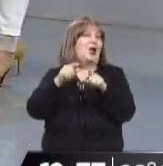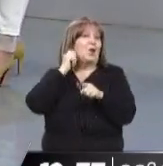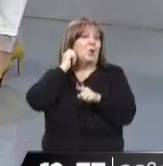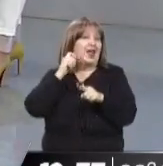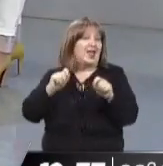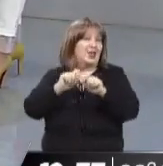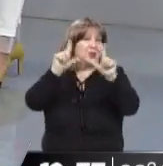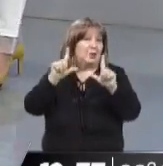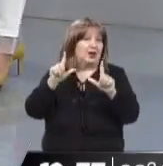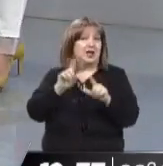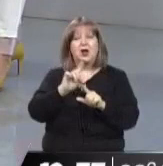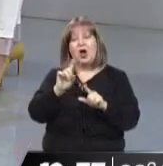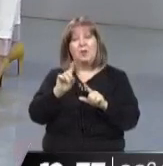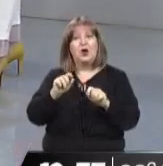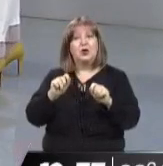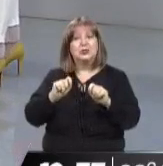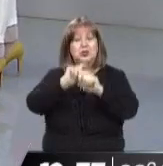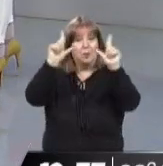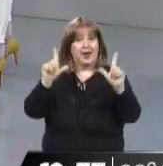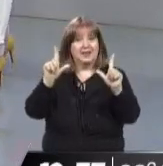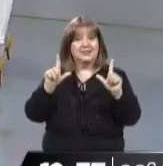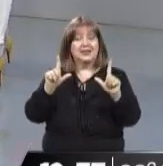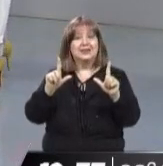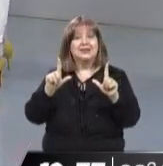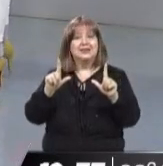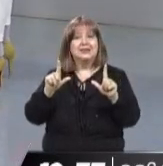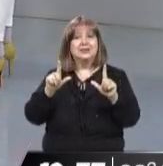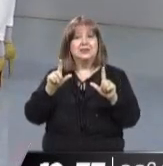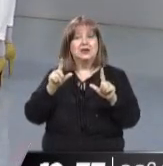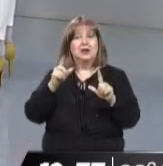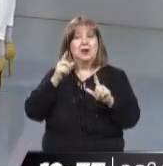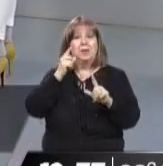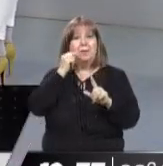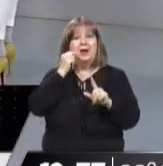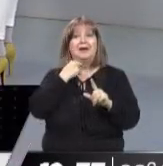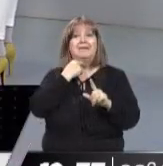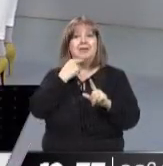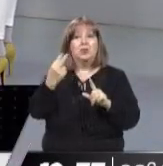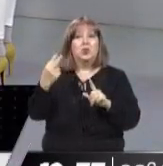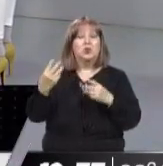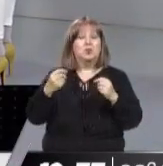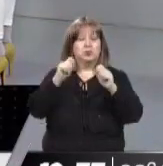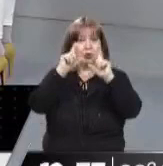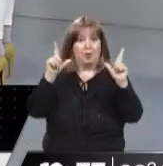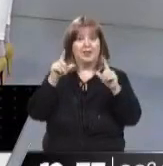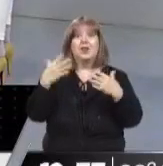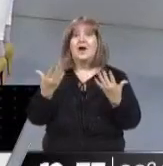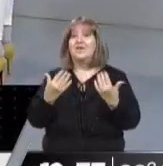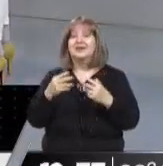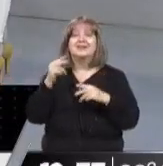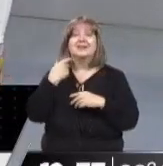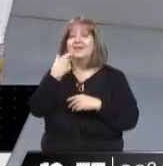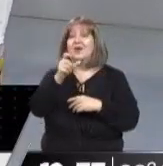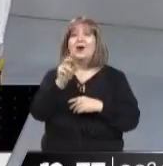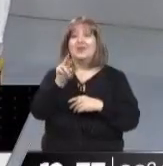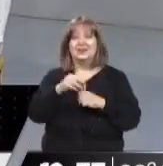pero en este caso no es un cumpleaños, sino es un padre sorprendido por su hijo. ¿De qué manera? ¿De qué manera? ¿Lo quieren ver? Sí, claro. ¿Lo quieren ver? Sí, estoy